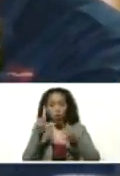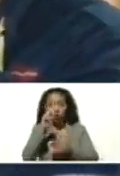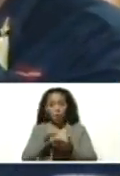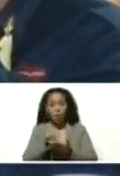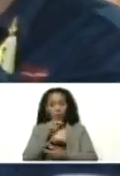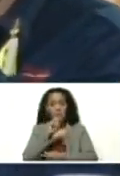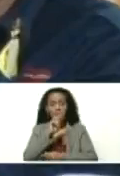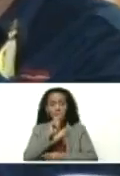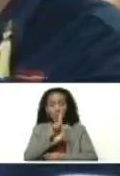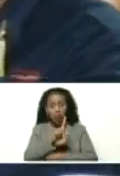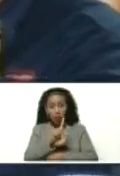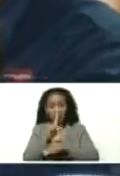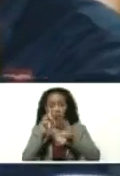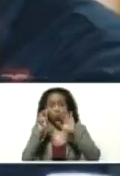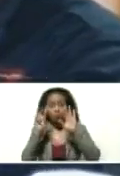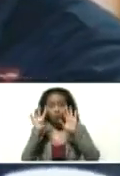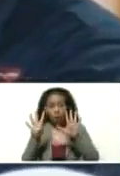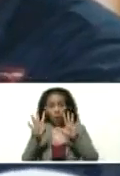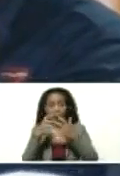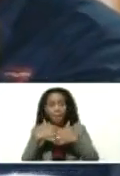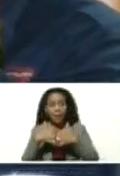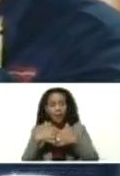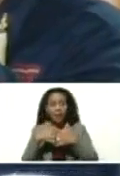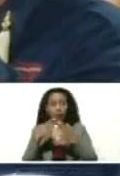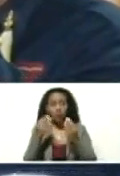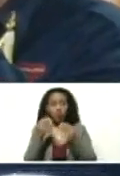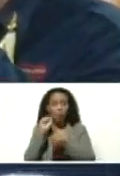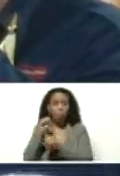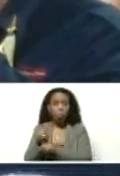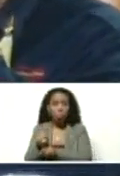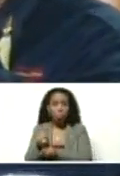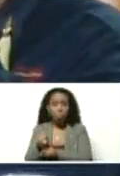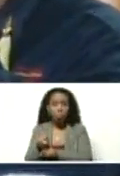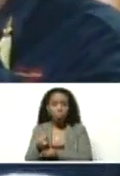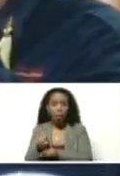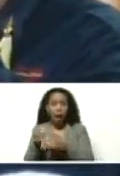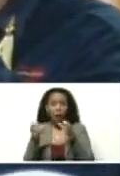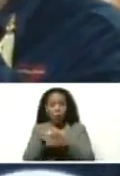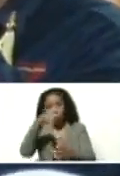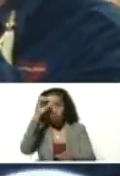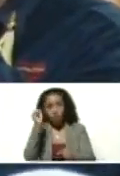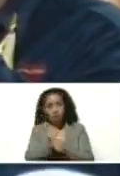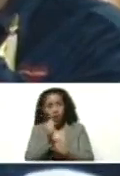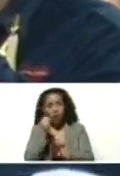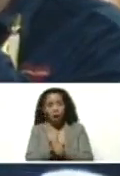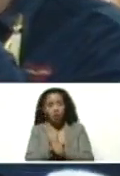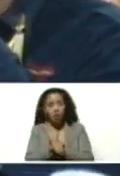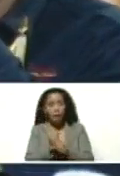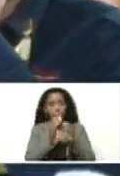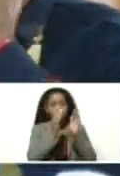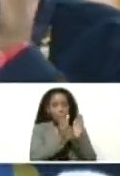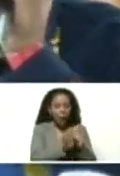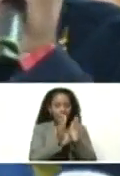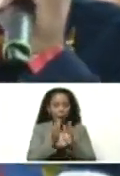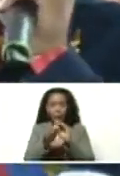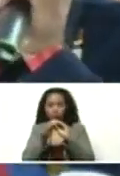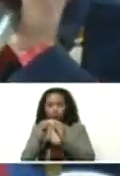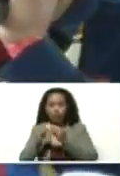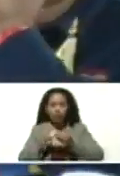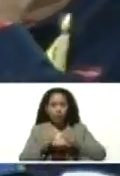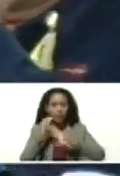2019, cuando las empresas estaban totalmente abandonadas, la clase trabajadora en organización como CPT